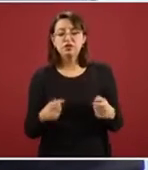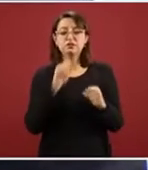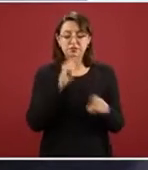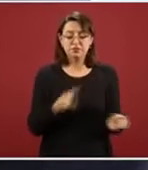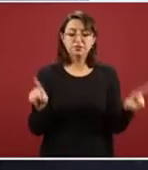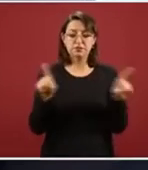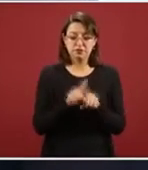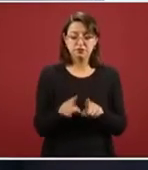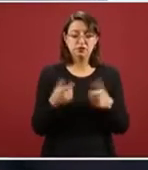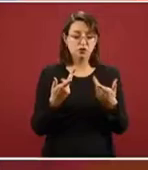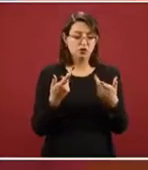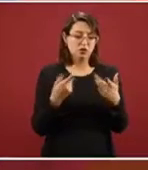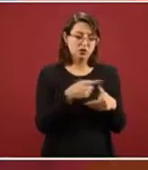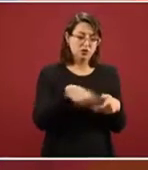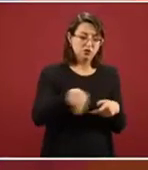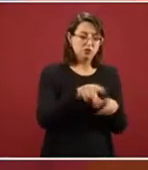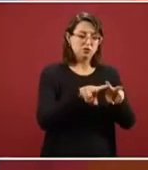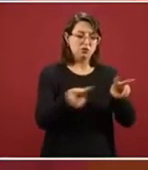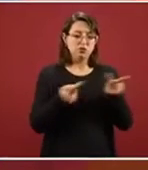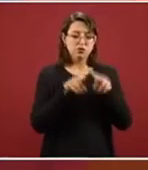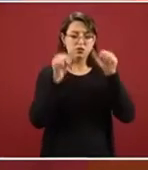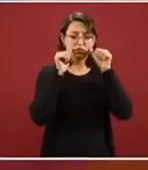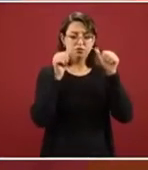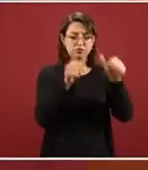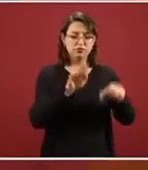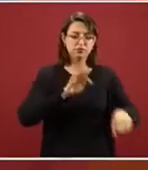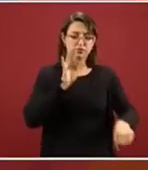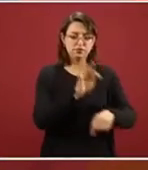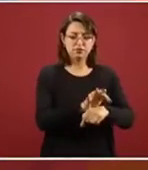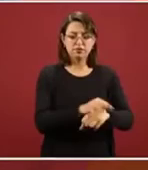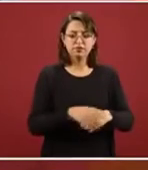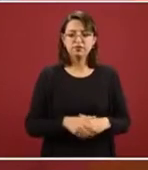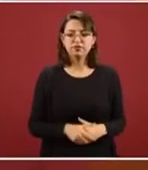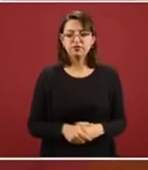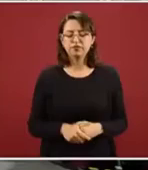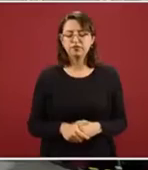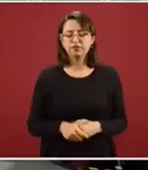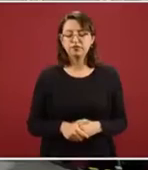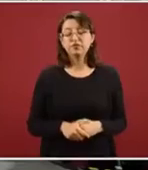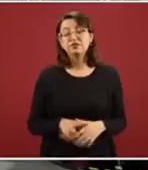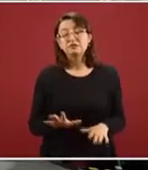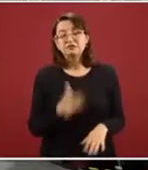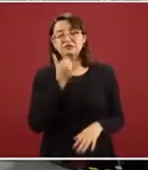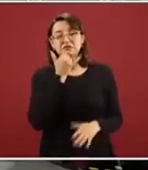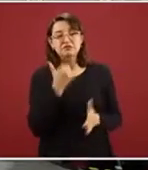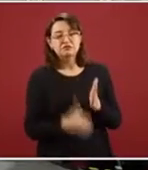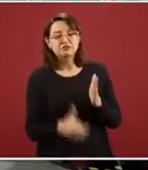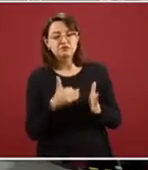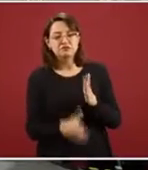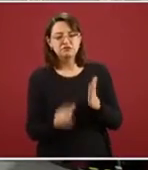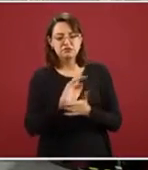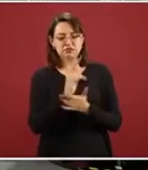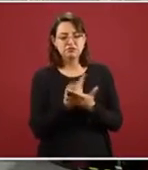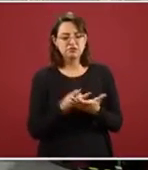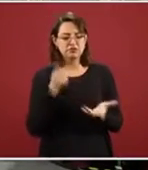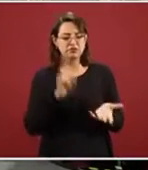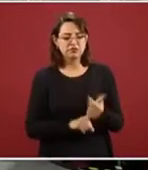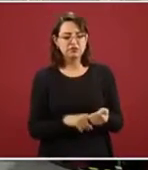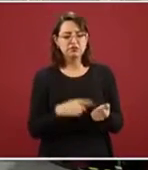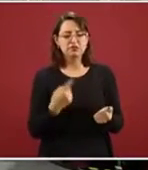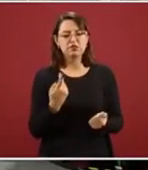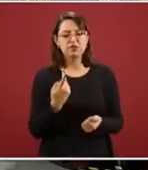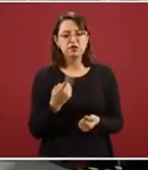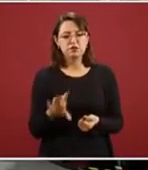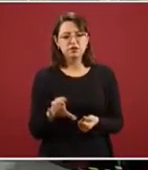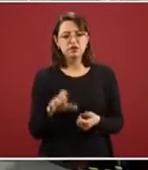atención de esta población vulnerable que puede estar albergada. Faltó, coordinador, disculpe, lo de los programas internos de protección civil en las